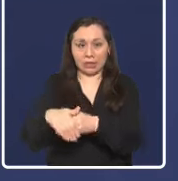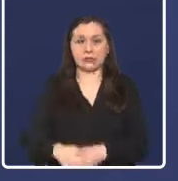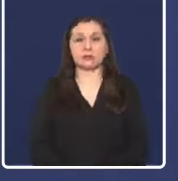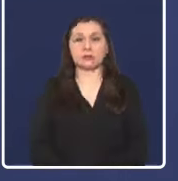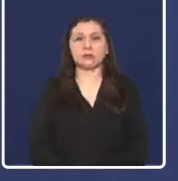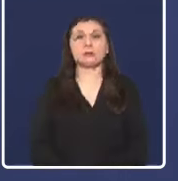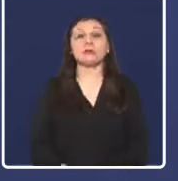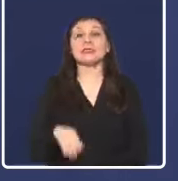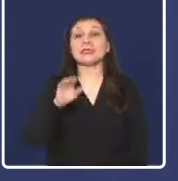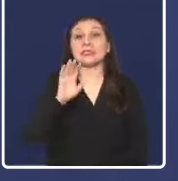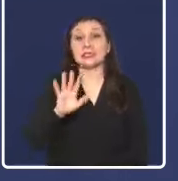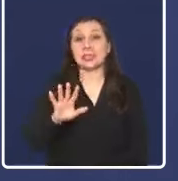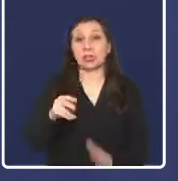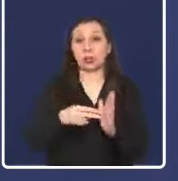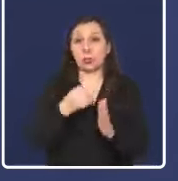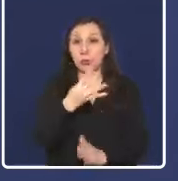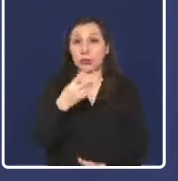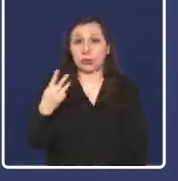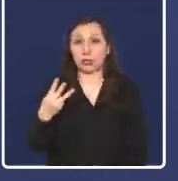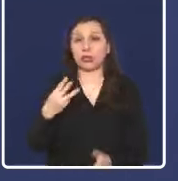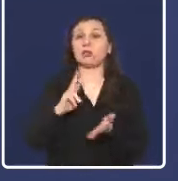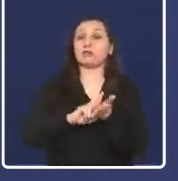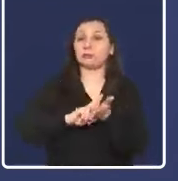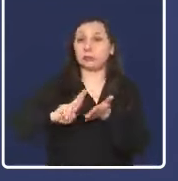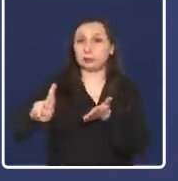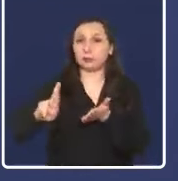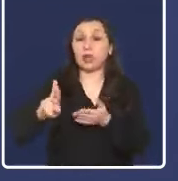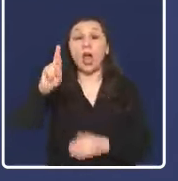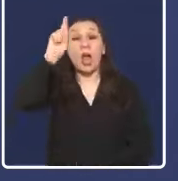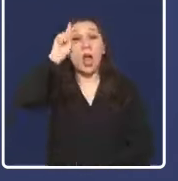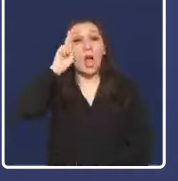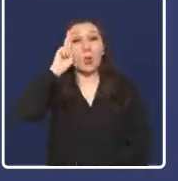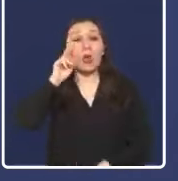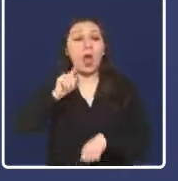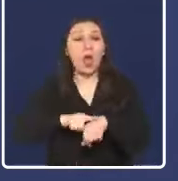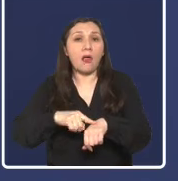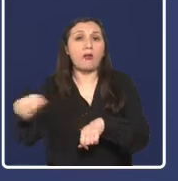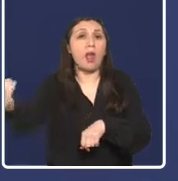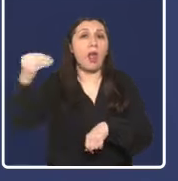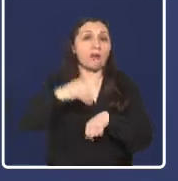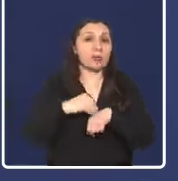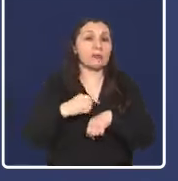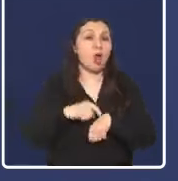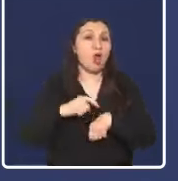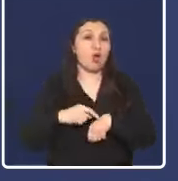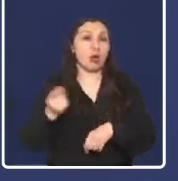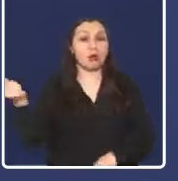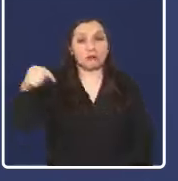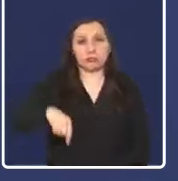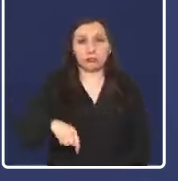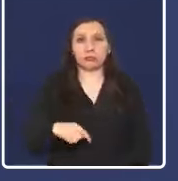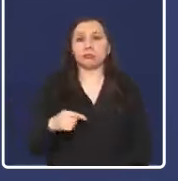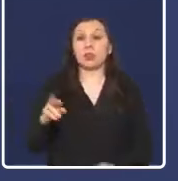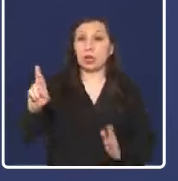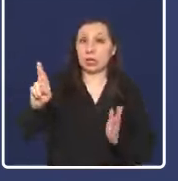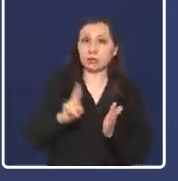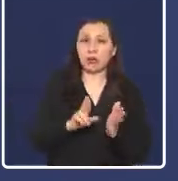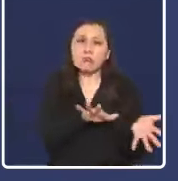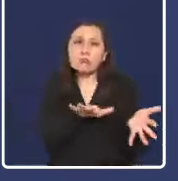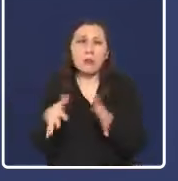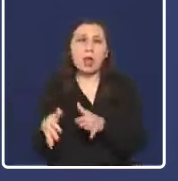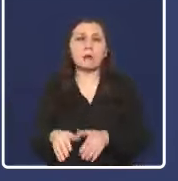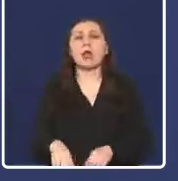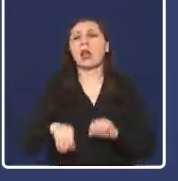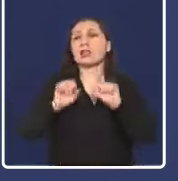A las 5:43, le escribo después, recuérdame qué hora llegas. Me responde cerca